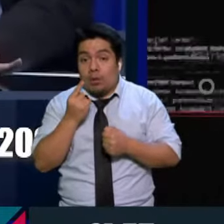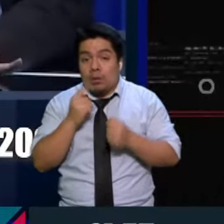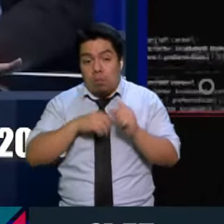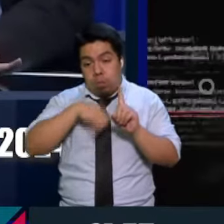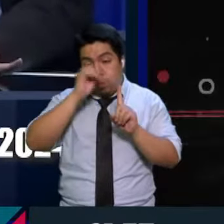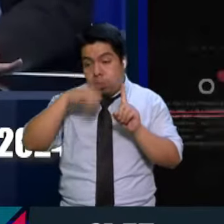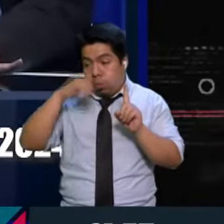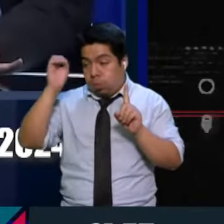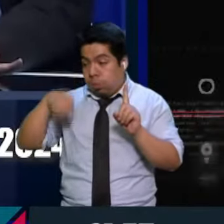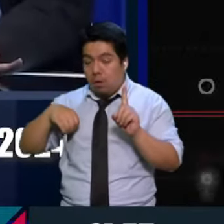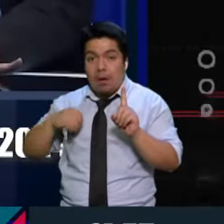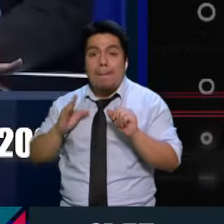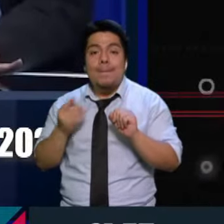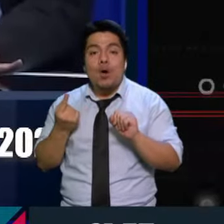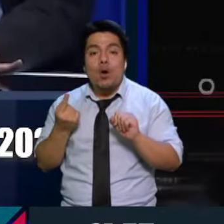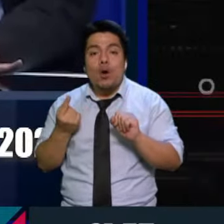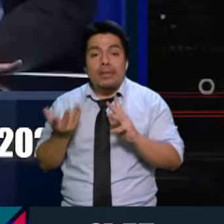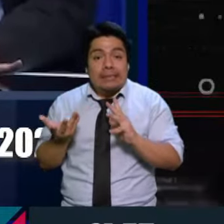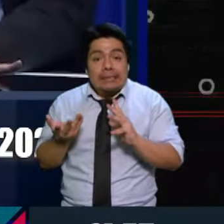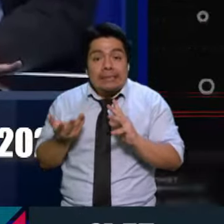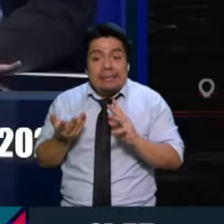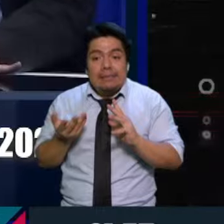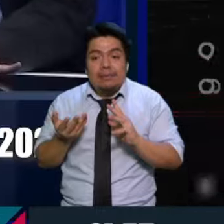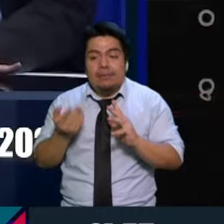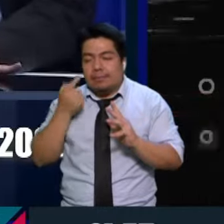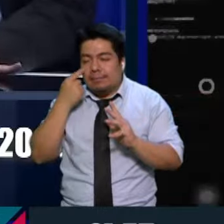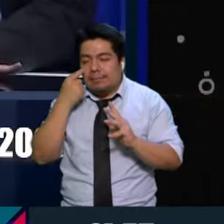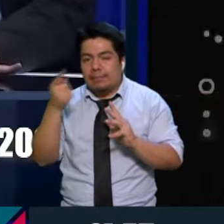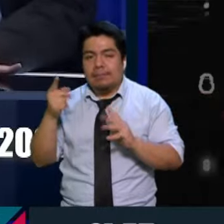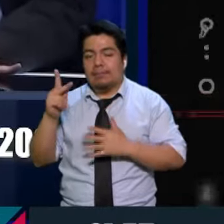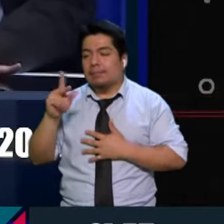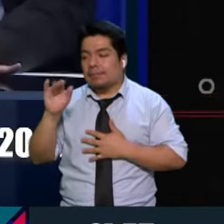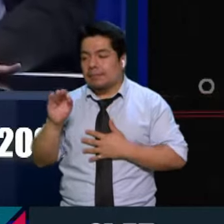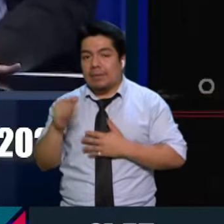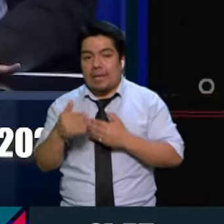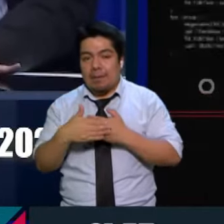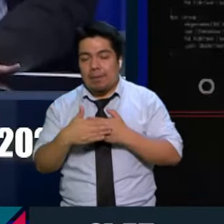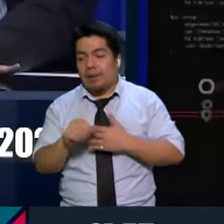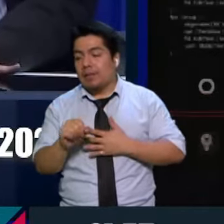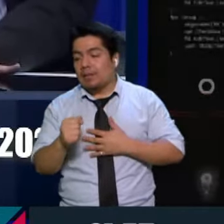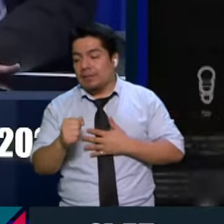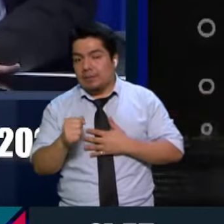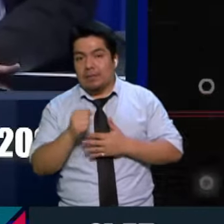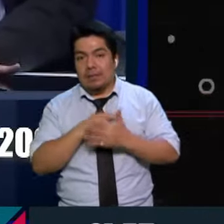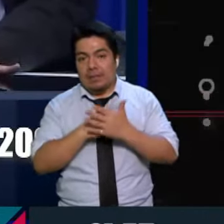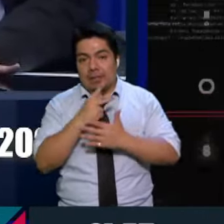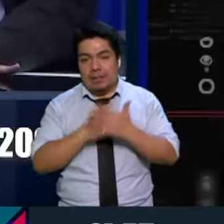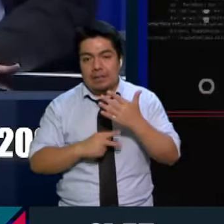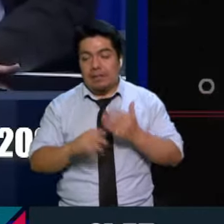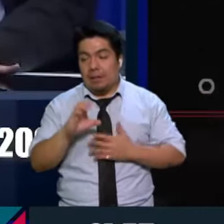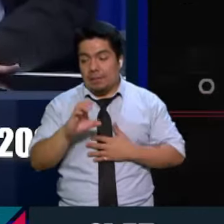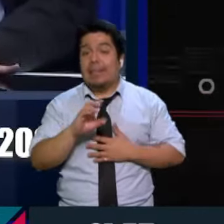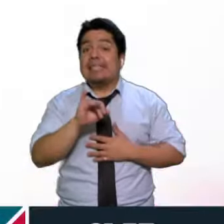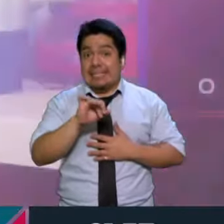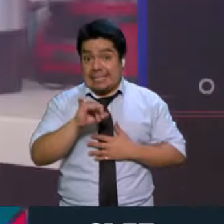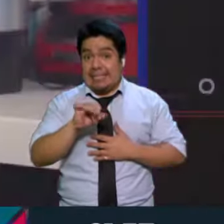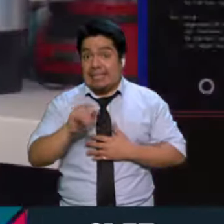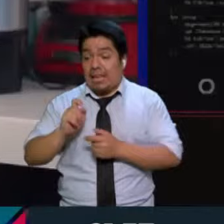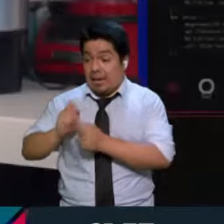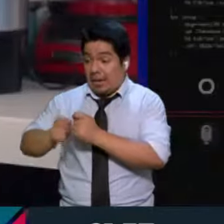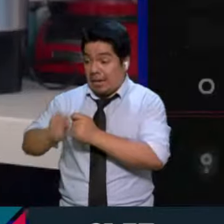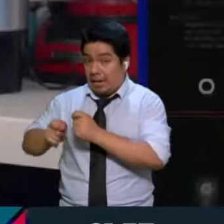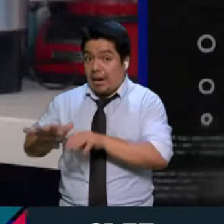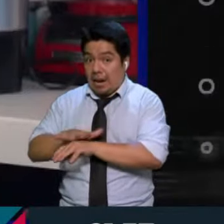volatilidad. Tenemos la agenda legislativa de septiembre. Sí. El plan C sí le pega al tipo de cambio.